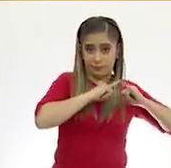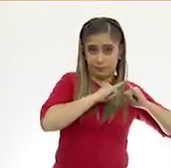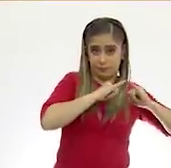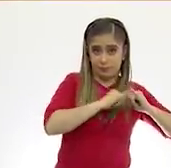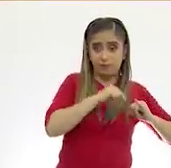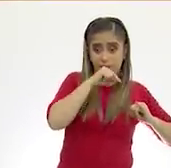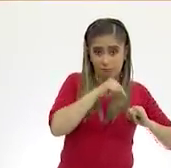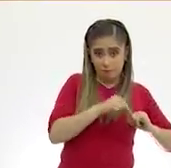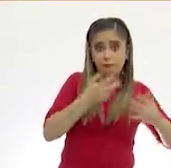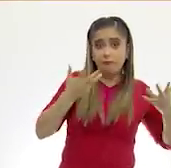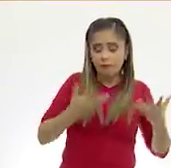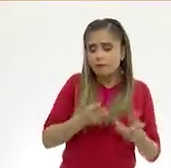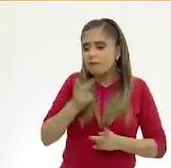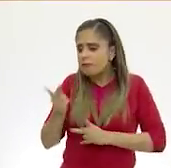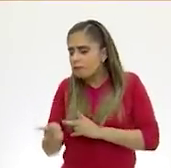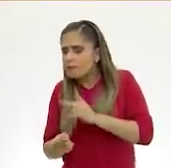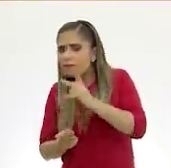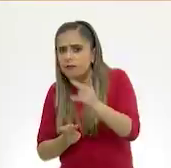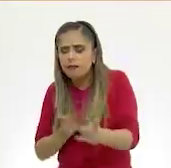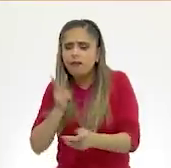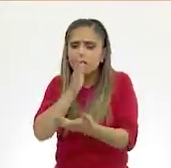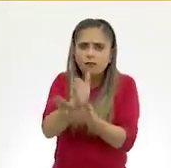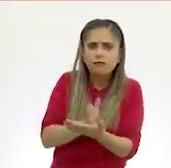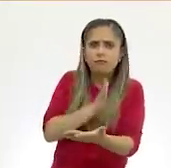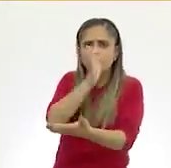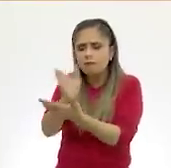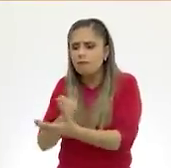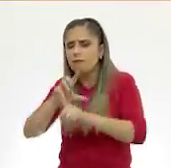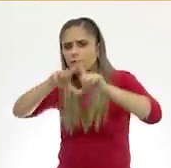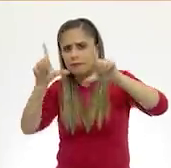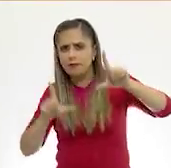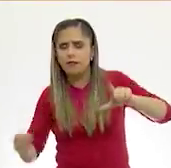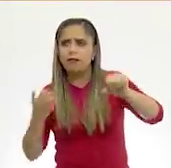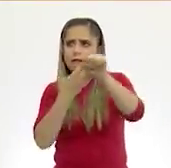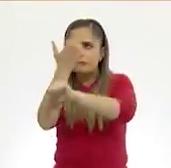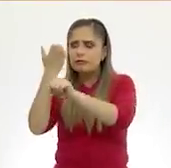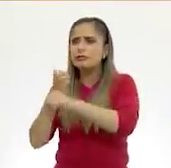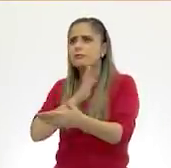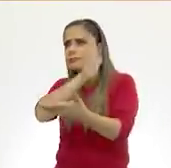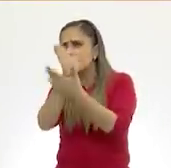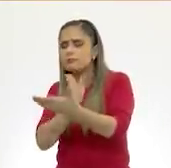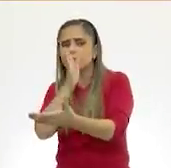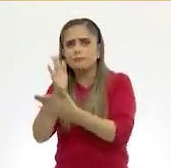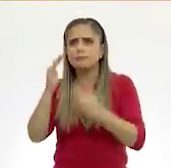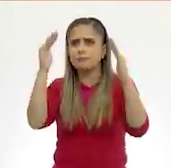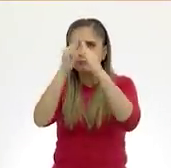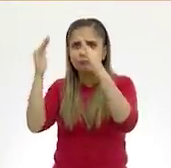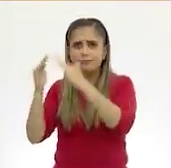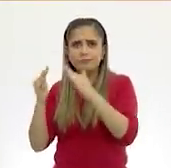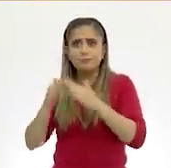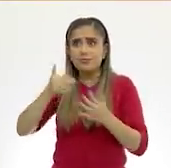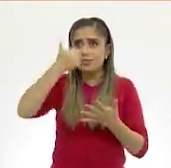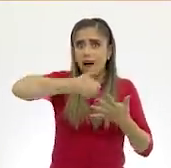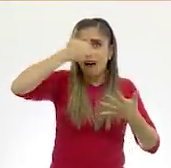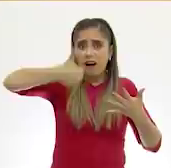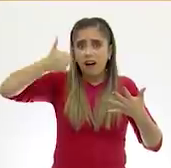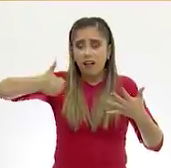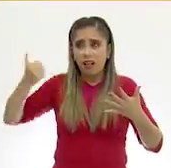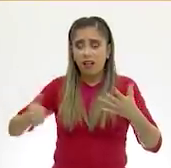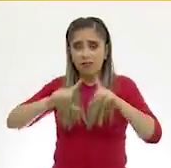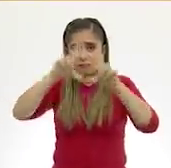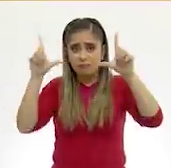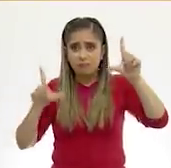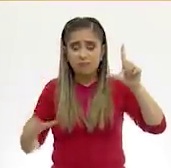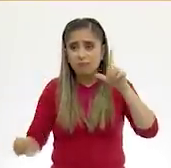que realiza los censos y recorre el territorio nacional visitando cada una de las viviendas y contando